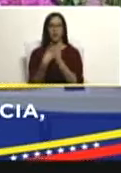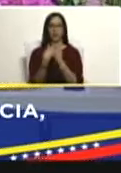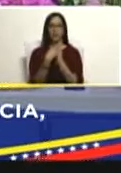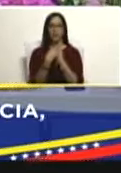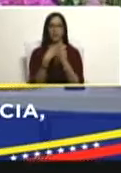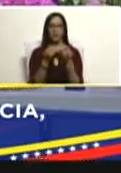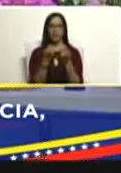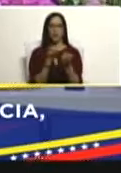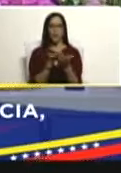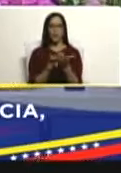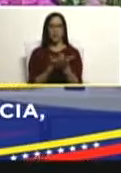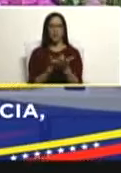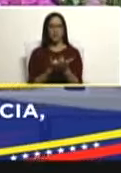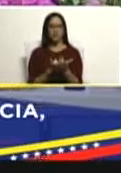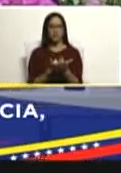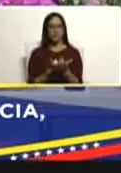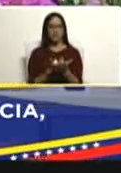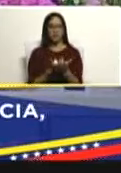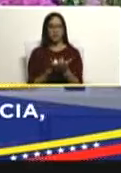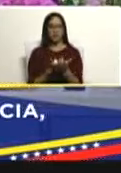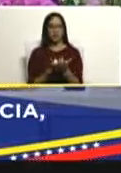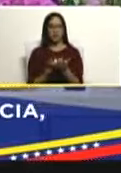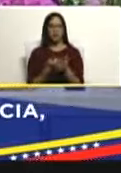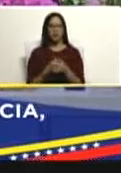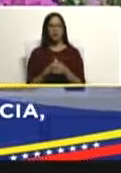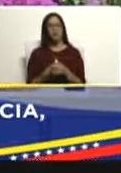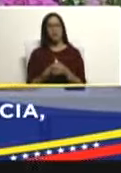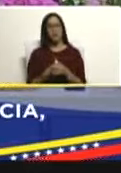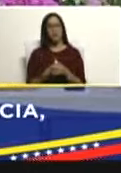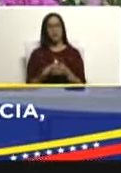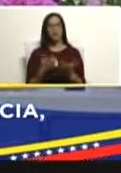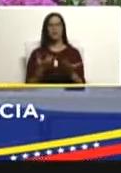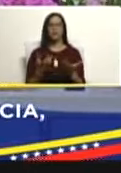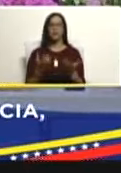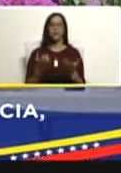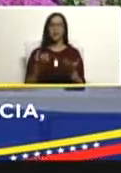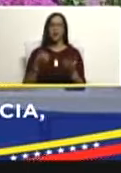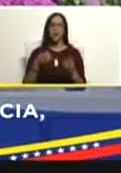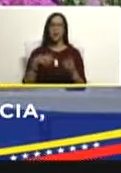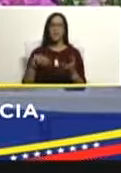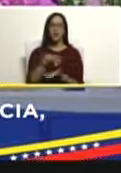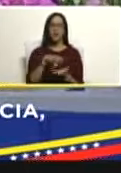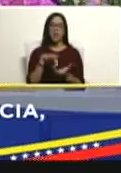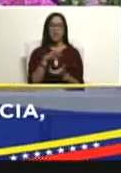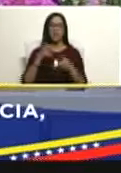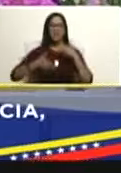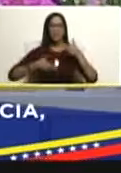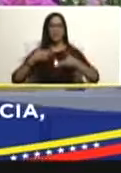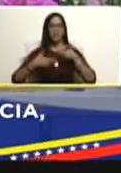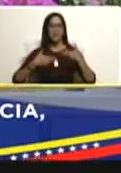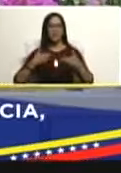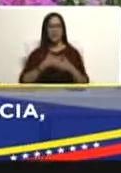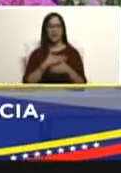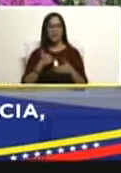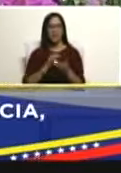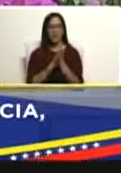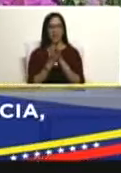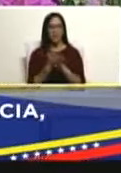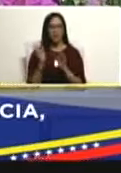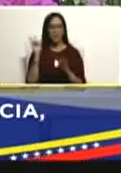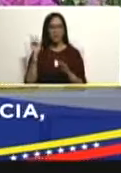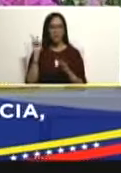económicamente con las sanciones criminales que pretendieron destruir a